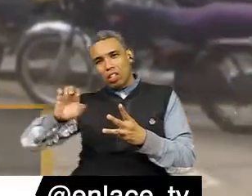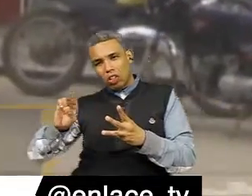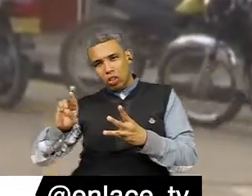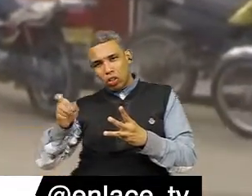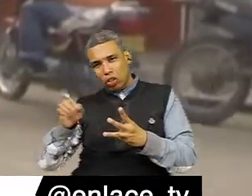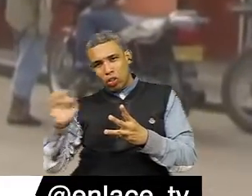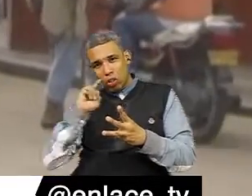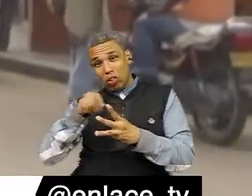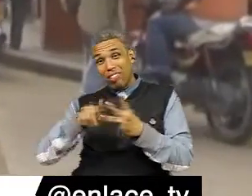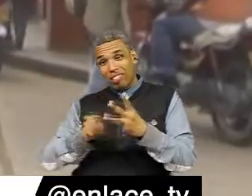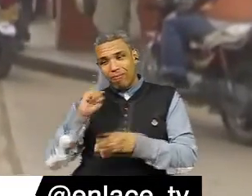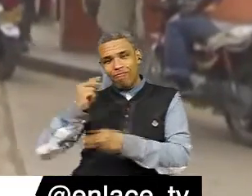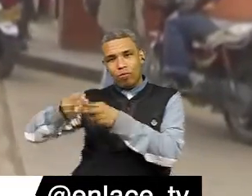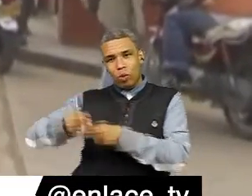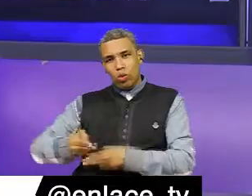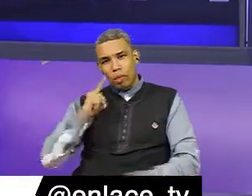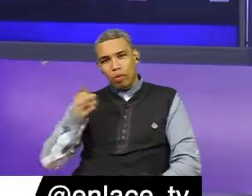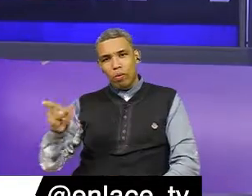Otálvarez.